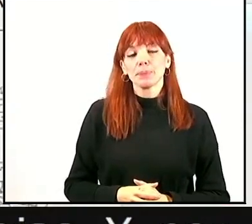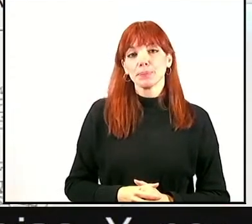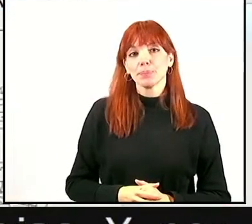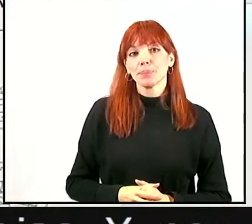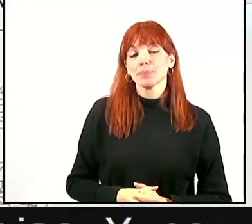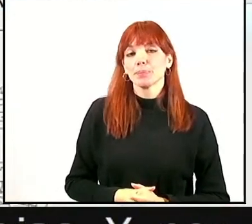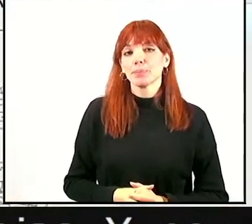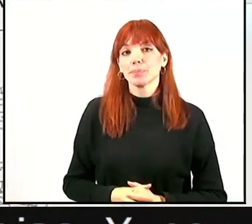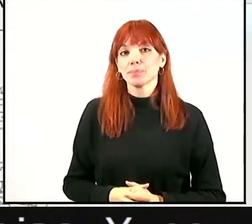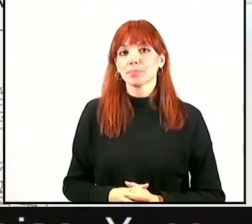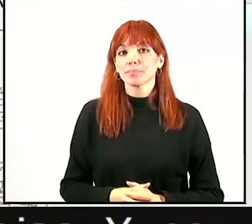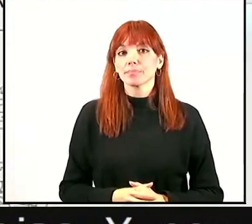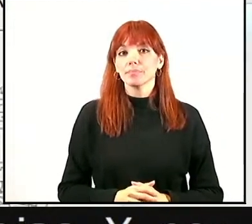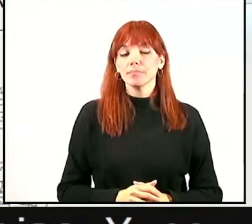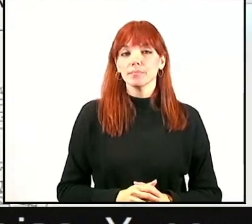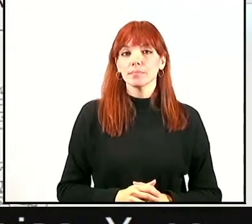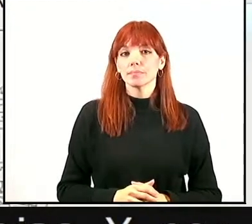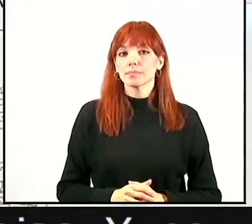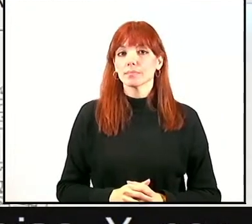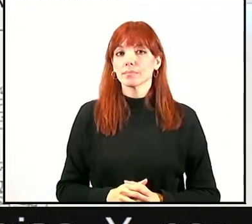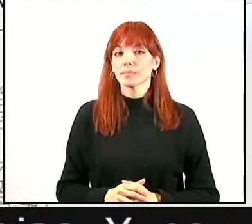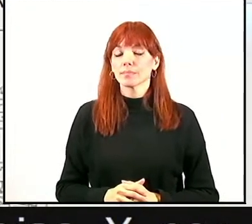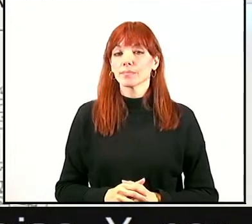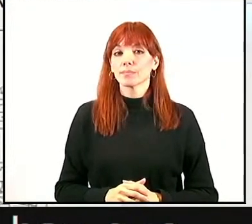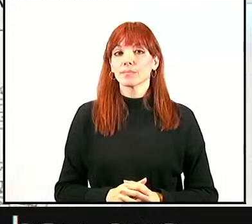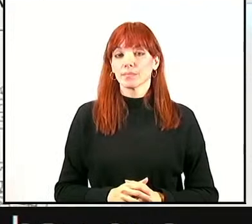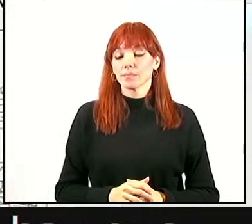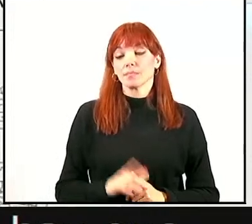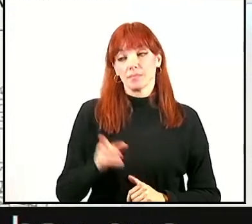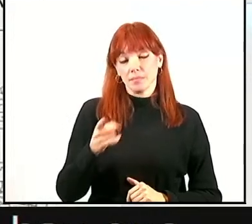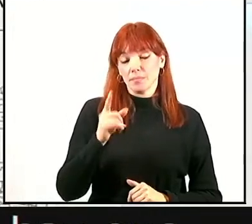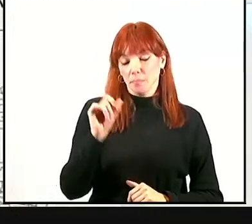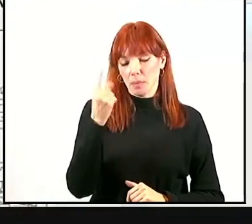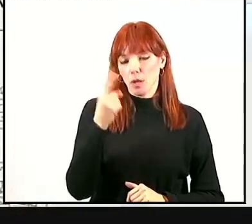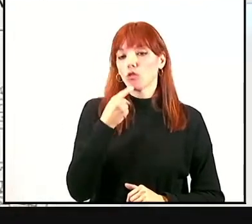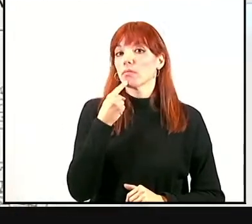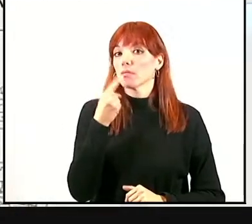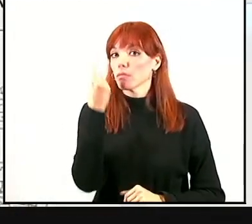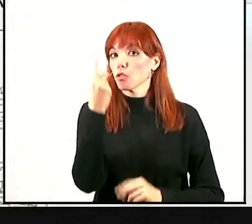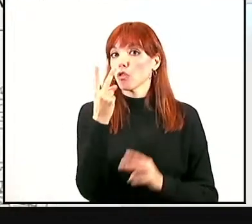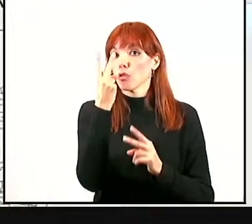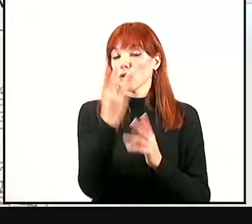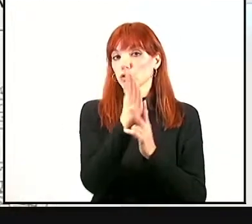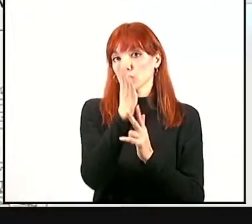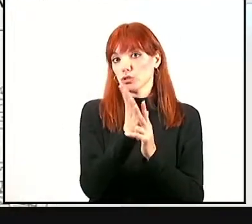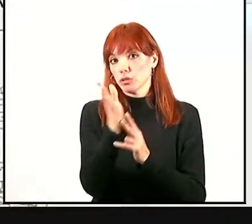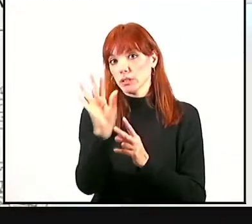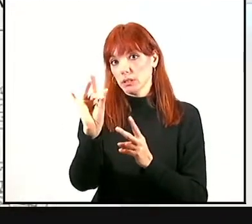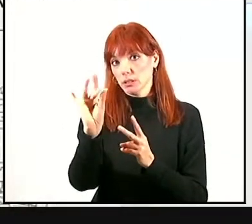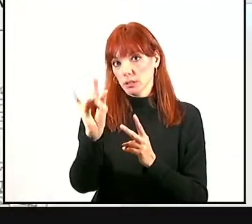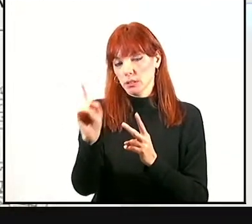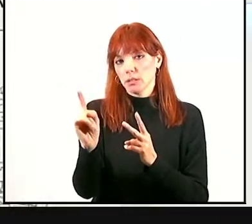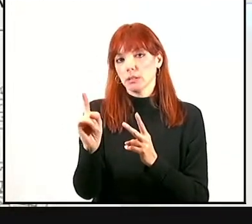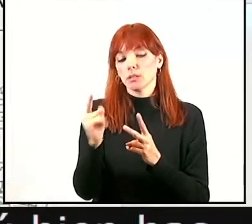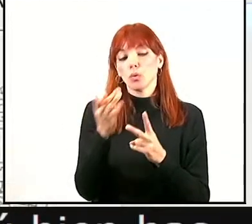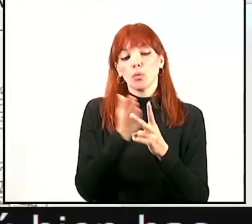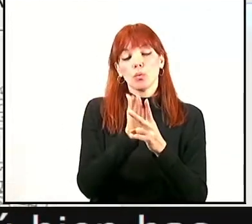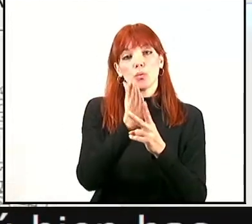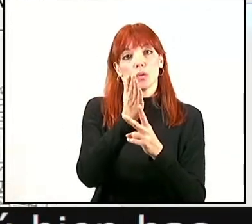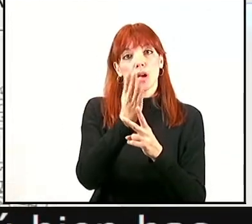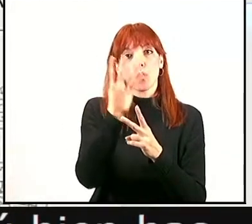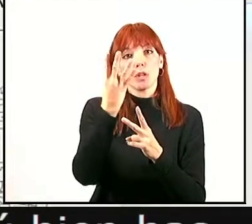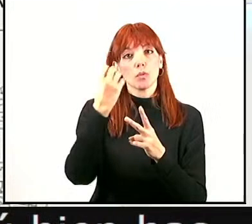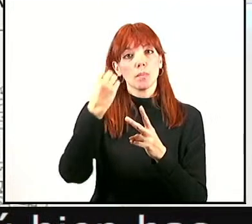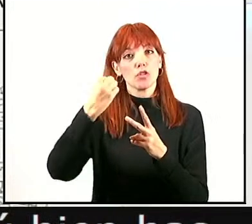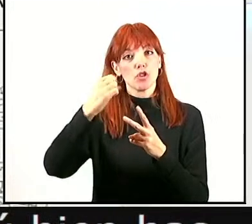En primer lugar, hay dos líneas, como tú bien has dicho. Hay una primera línea de 4 millones de euros.